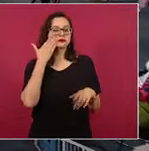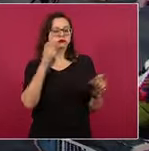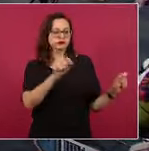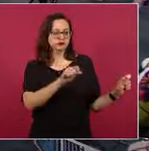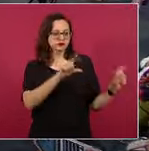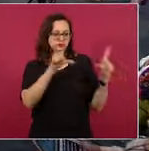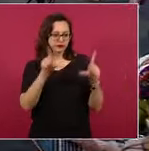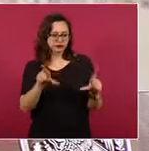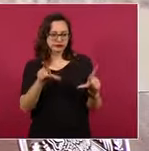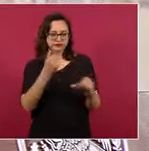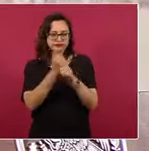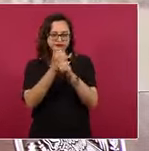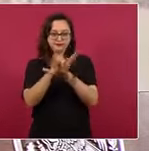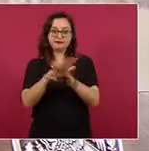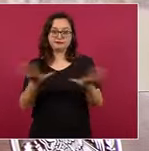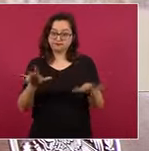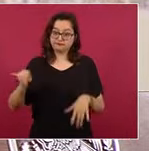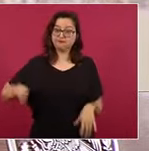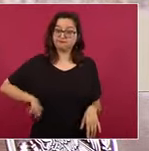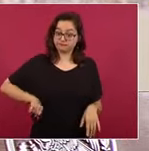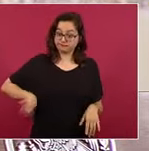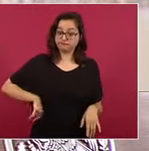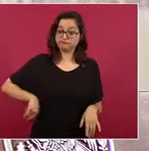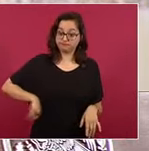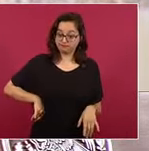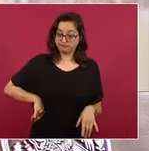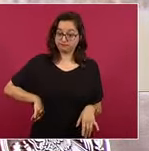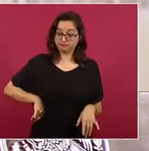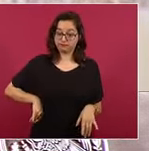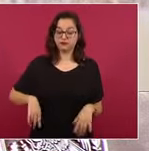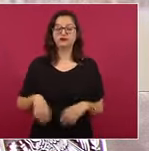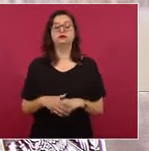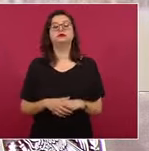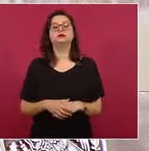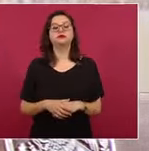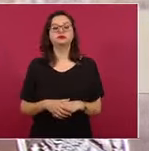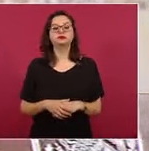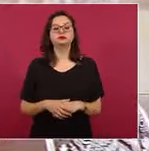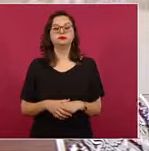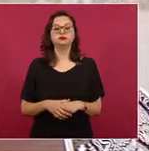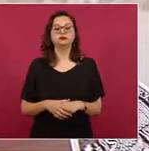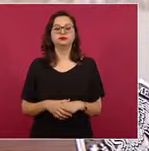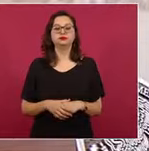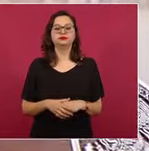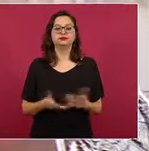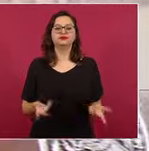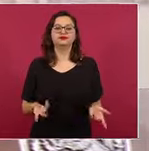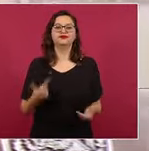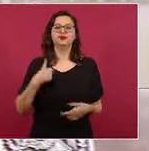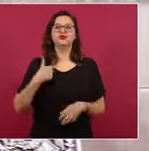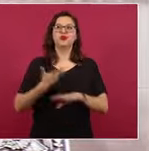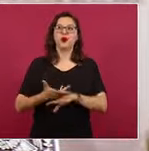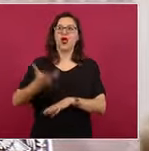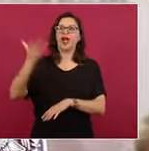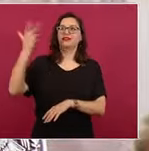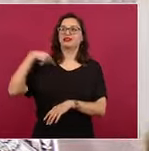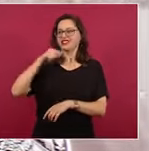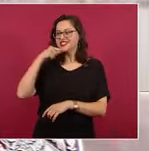les voy a dar un dato que es interesante. Quizá porque me tocó viajar en tren, como a